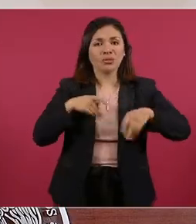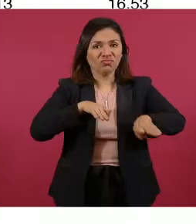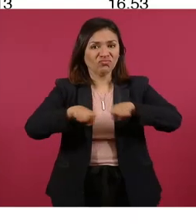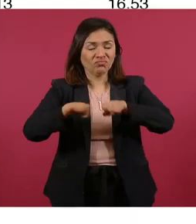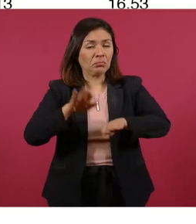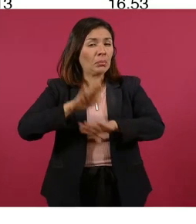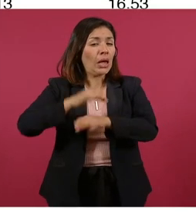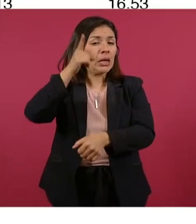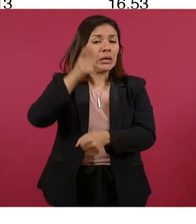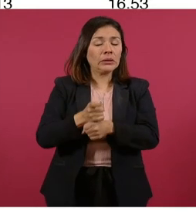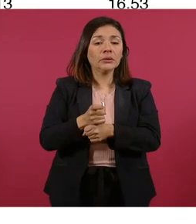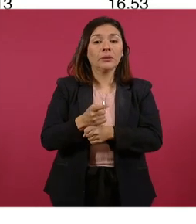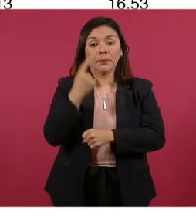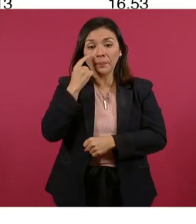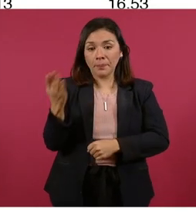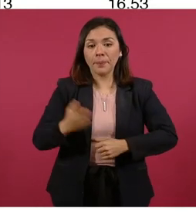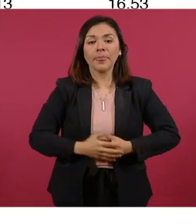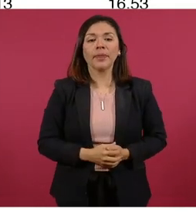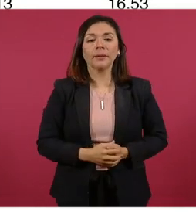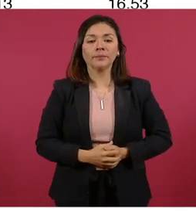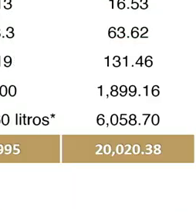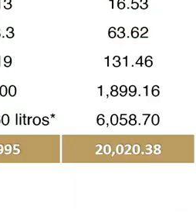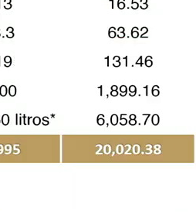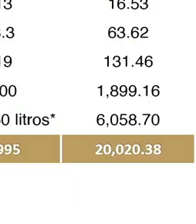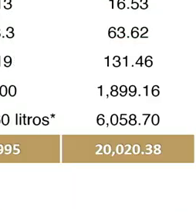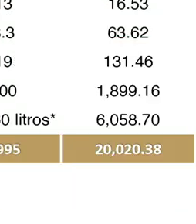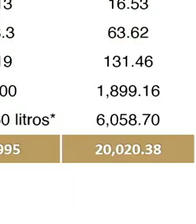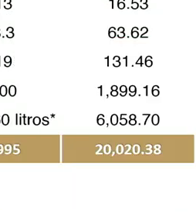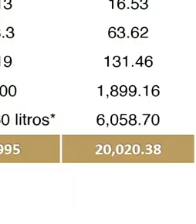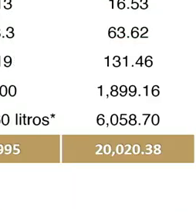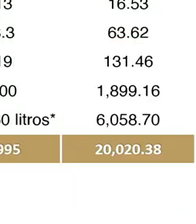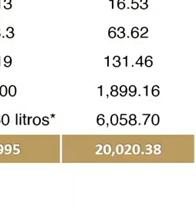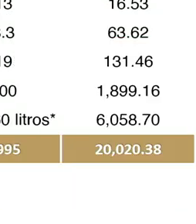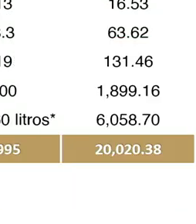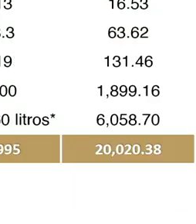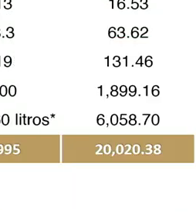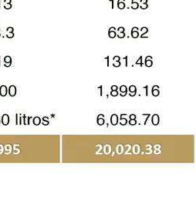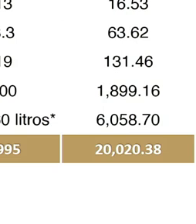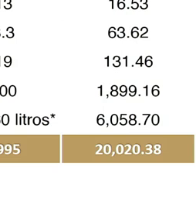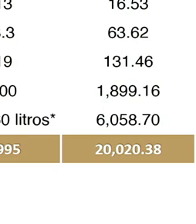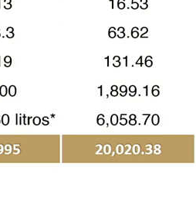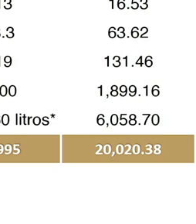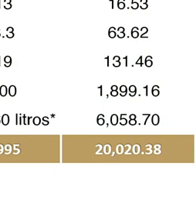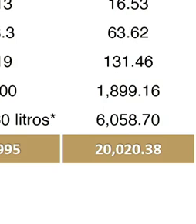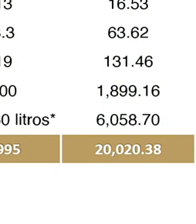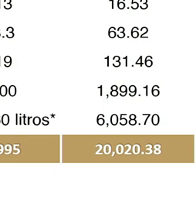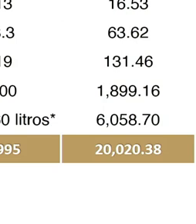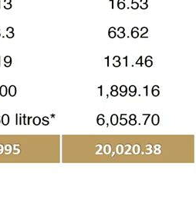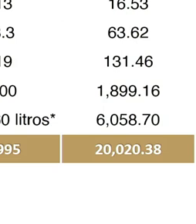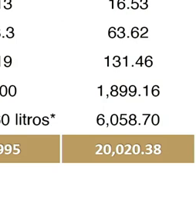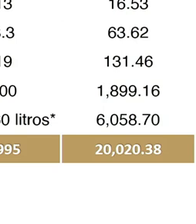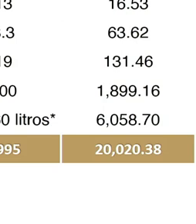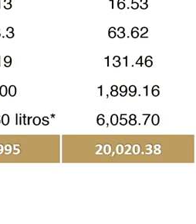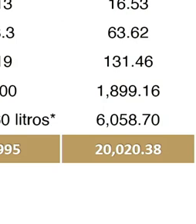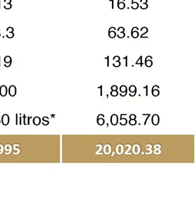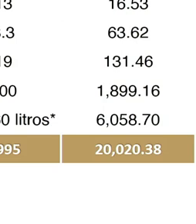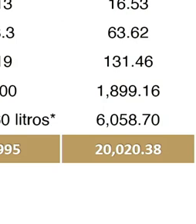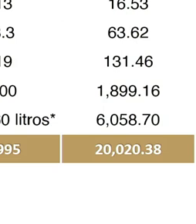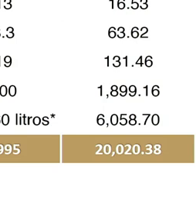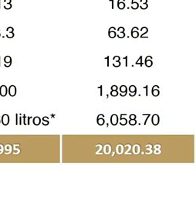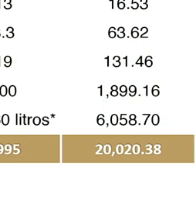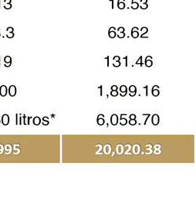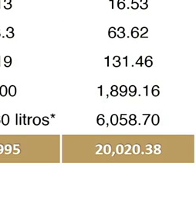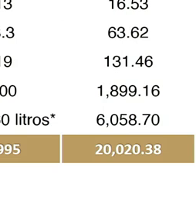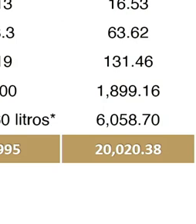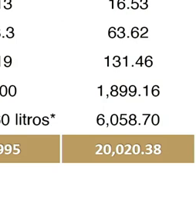en el caso de acopio de maíz. Hemos apoyado a 50.106 productores